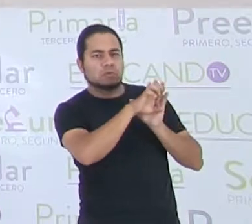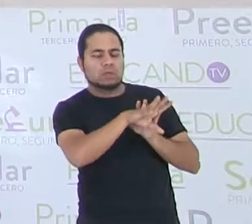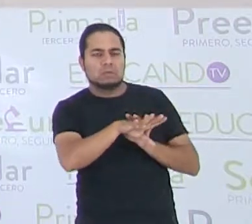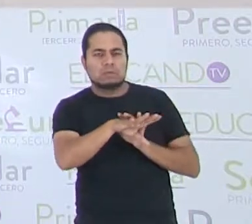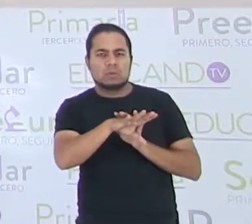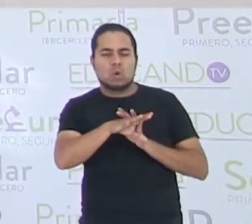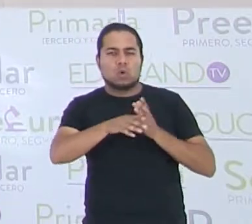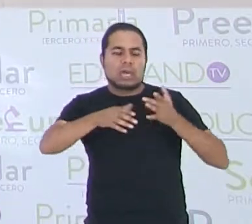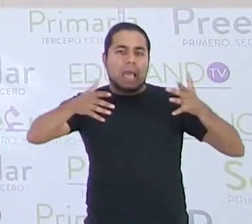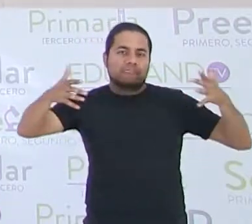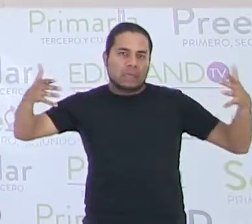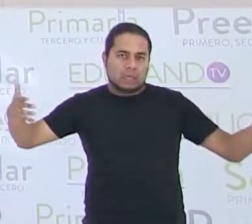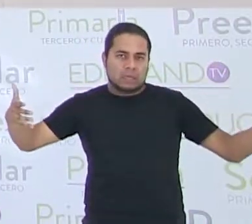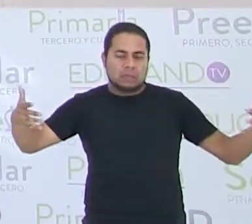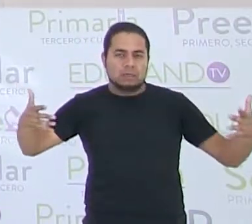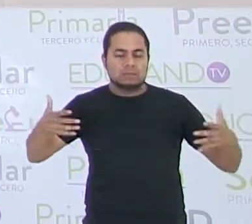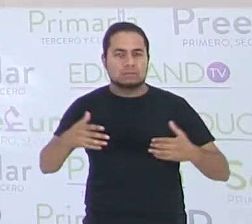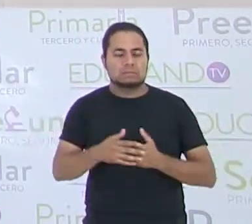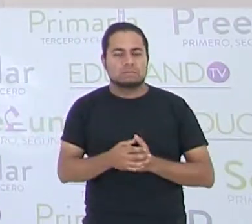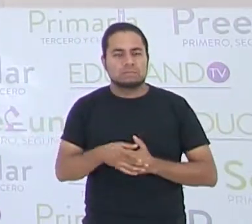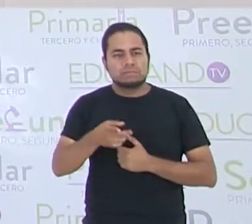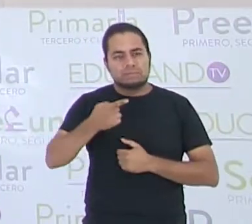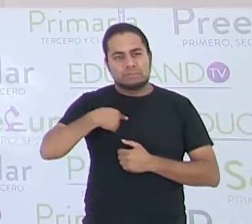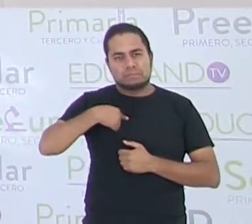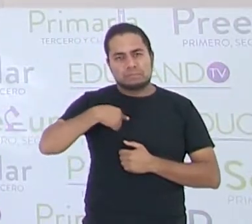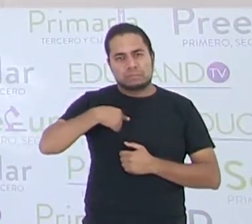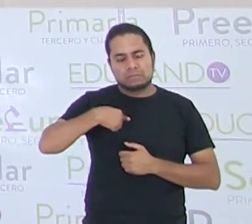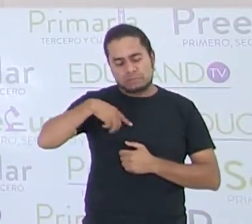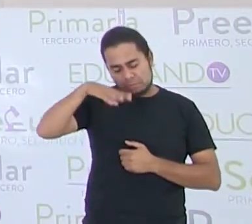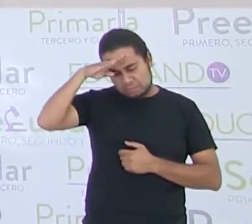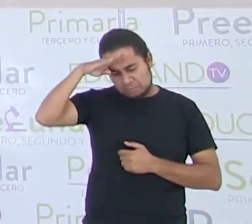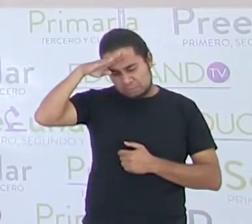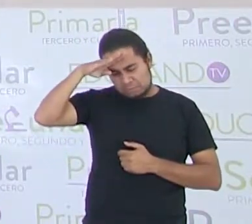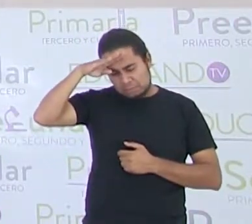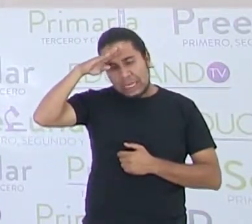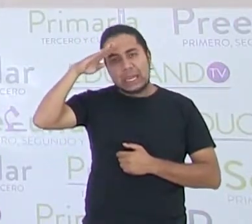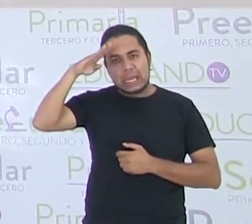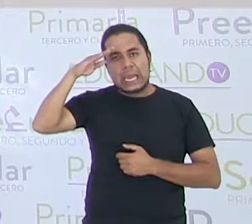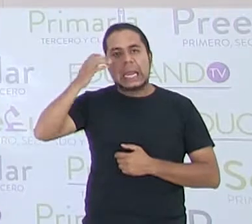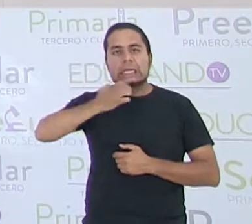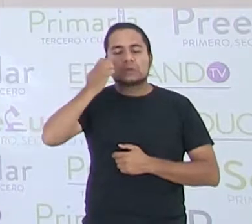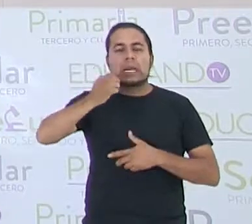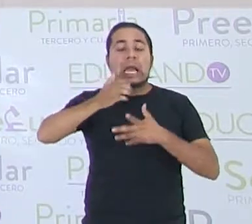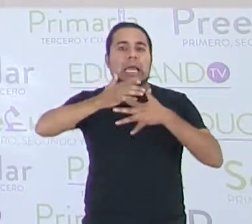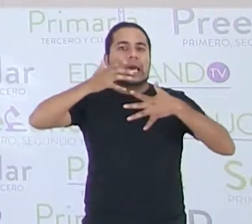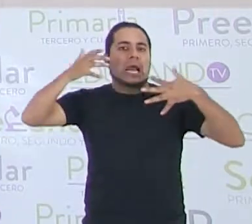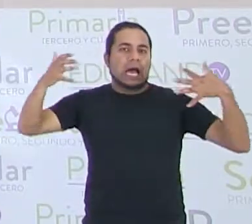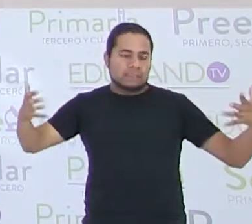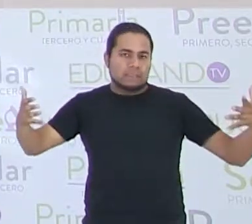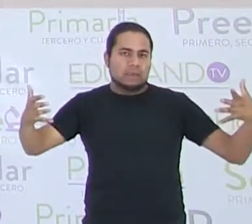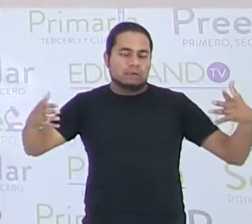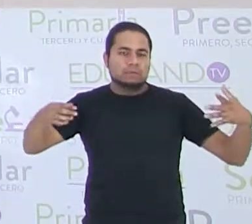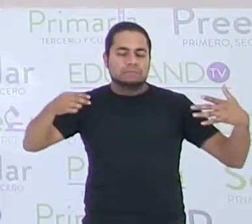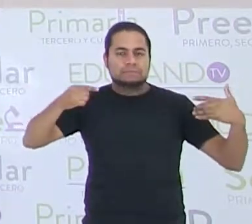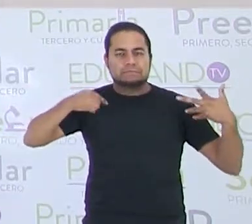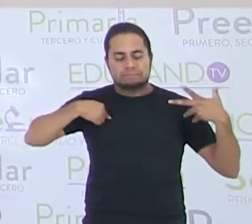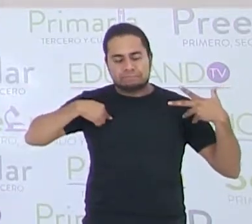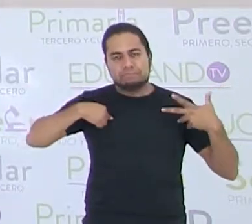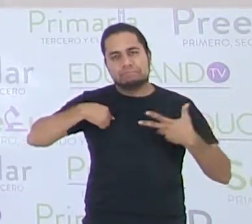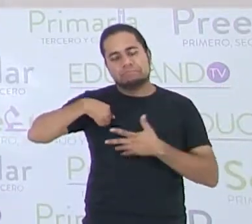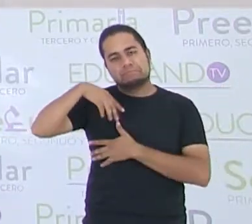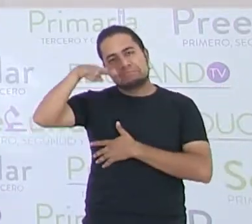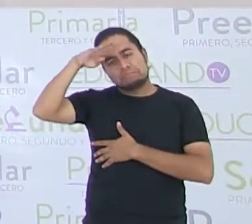grande. Voy a pensar en una escuela grande. Voy a pensar en una